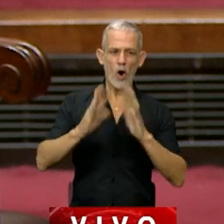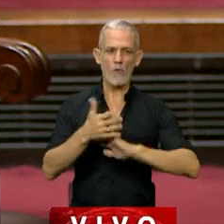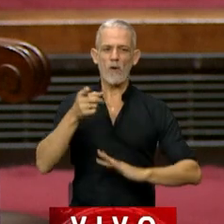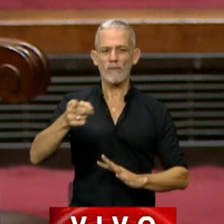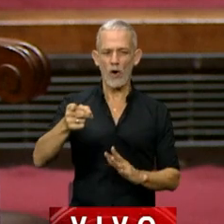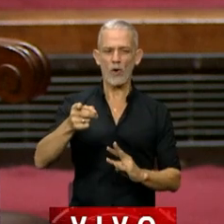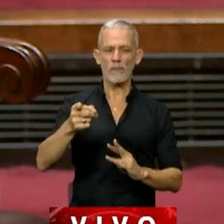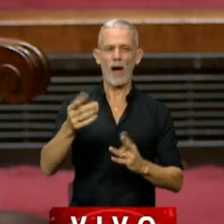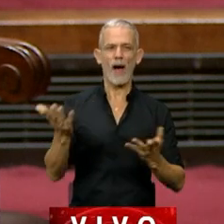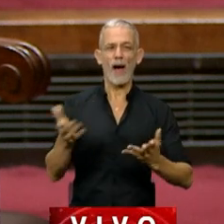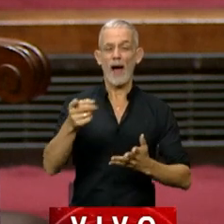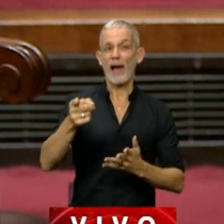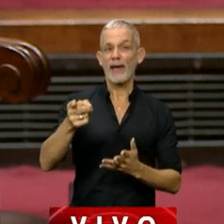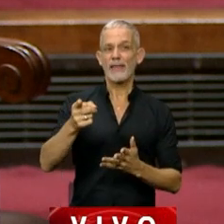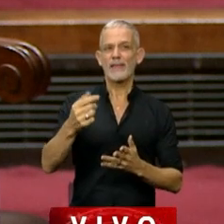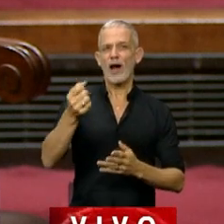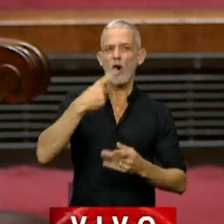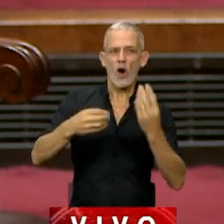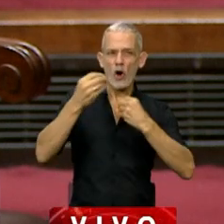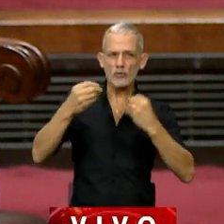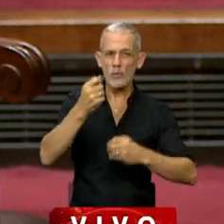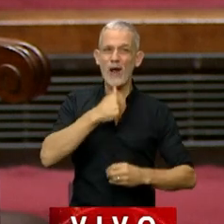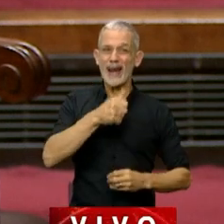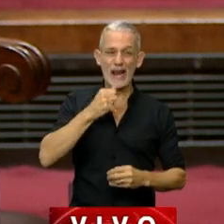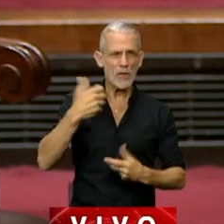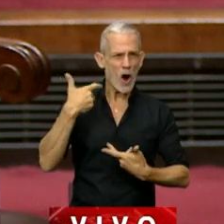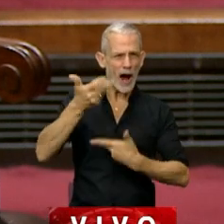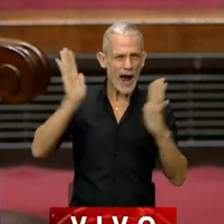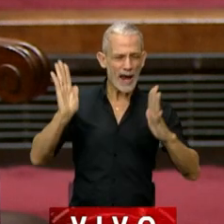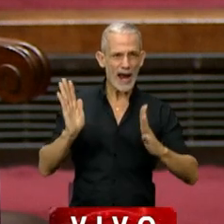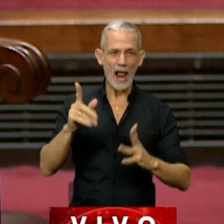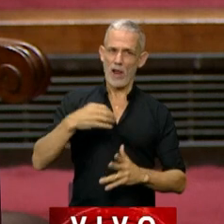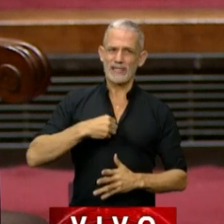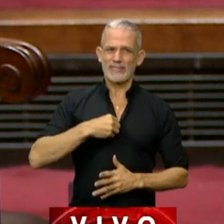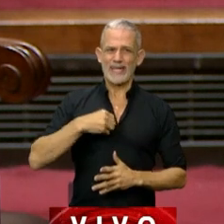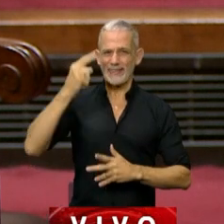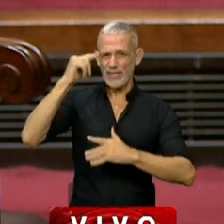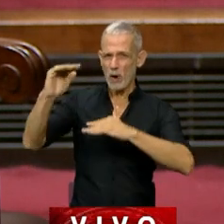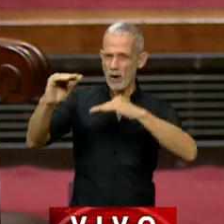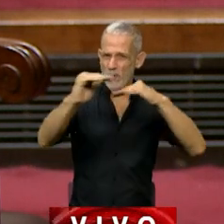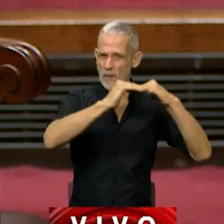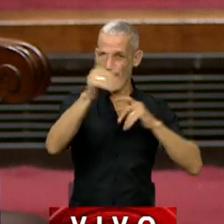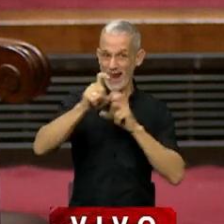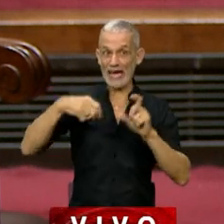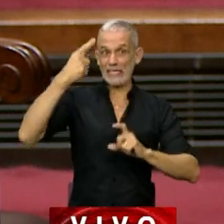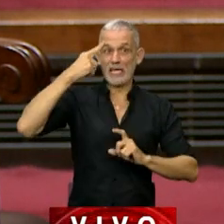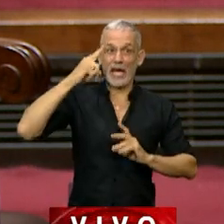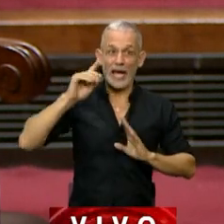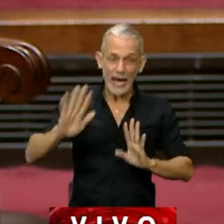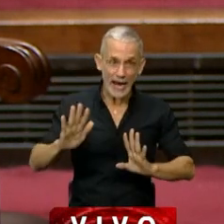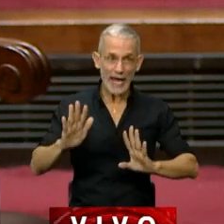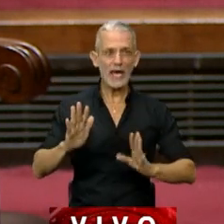publicita el consumo de los medicamentos en general, forma un sentido común que hace